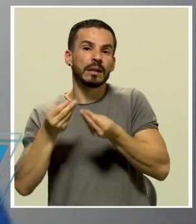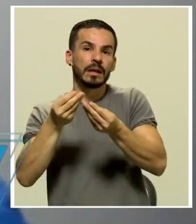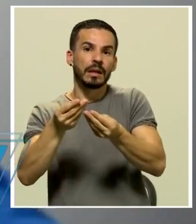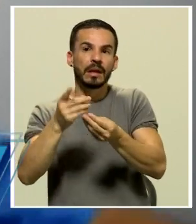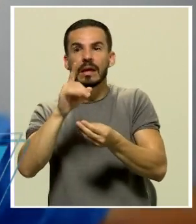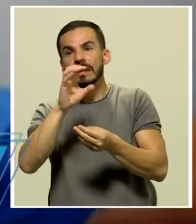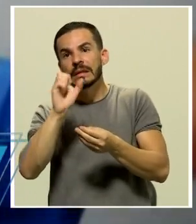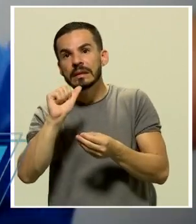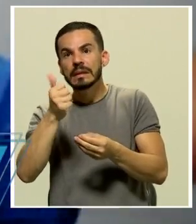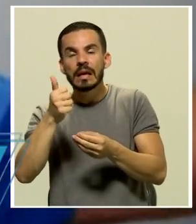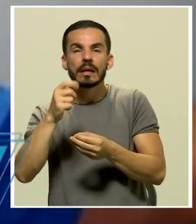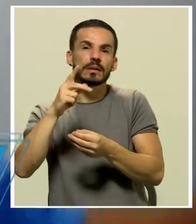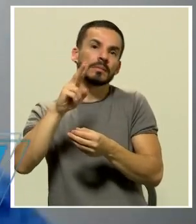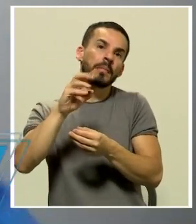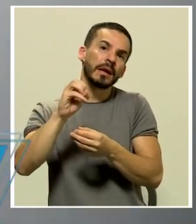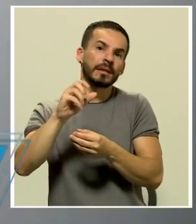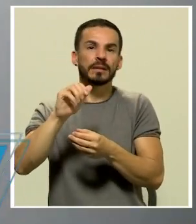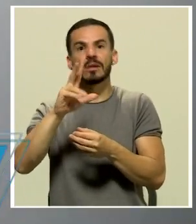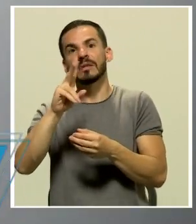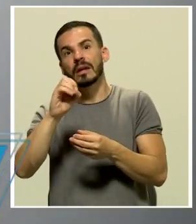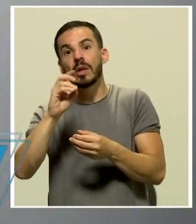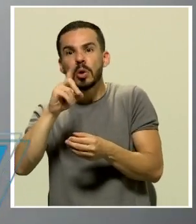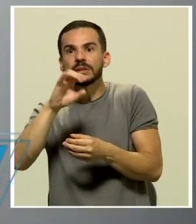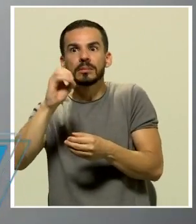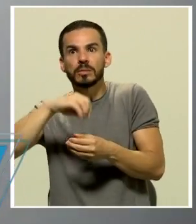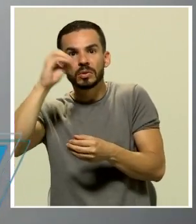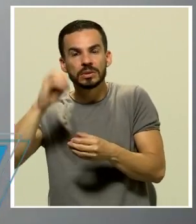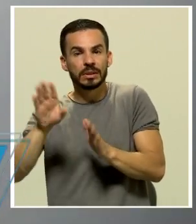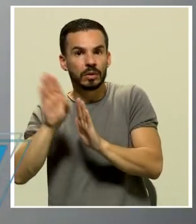un 10, un 20, un 30, un 100% de descuento,